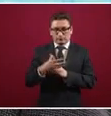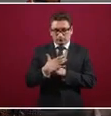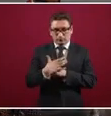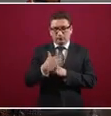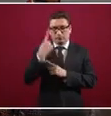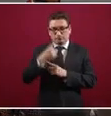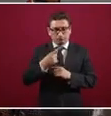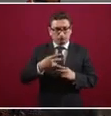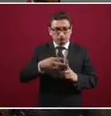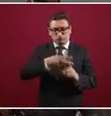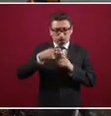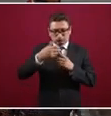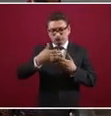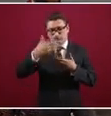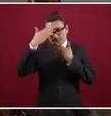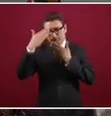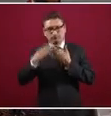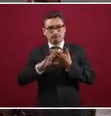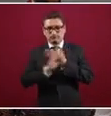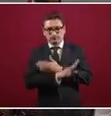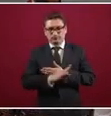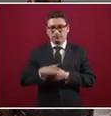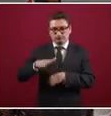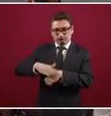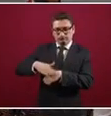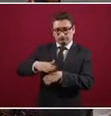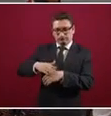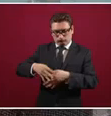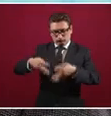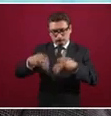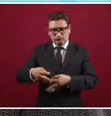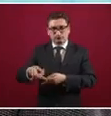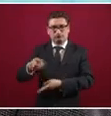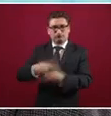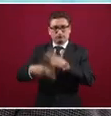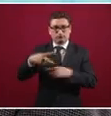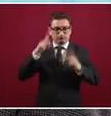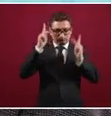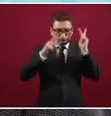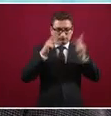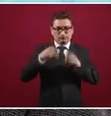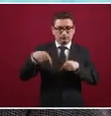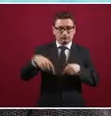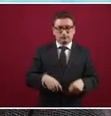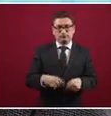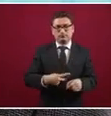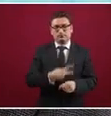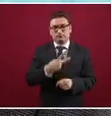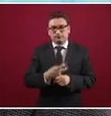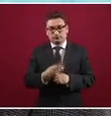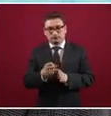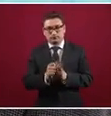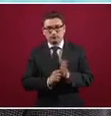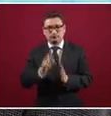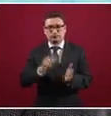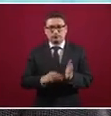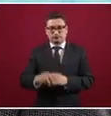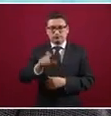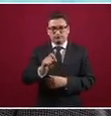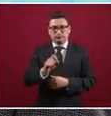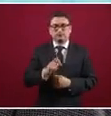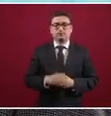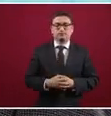forzada para que realice una visita oficial a méxico en el segundo semestre del año 2020